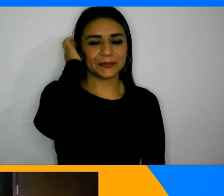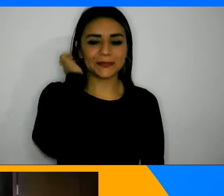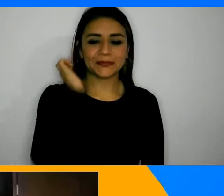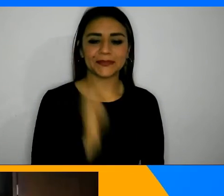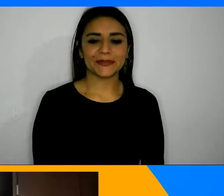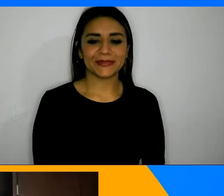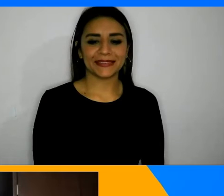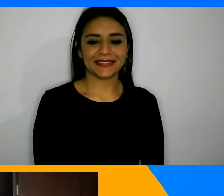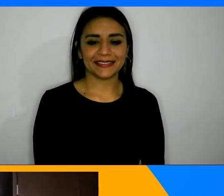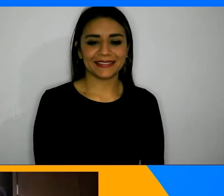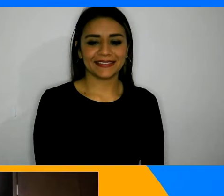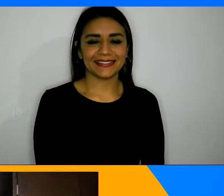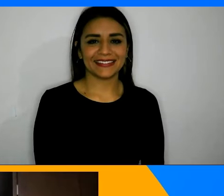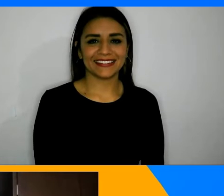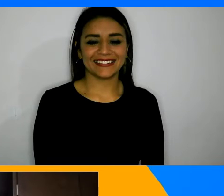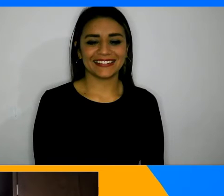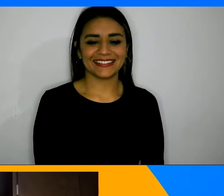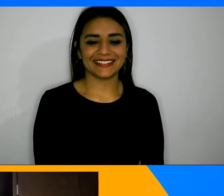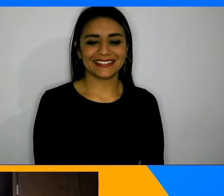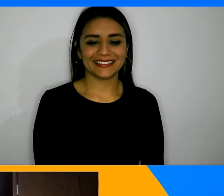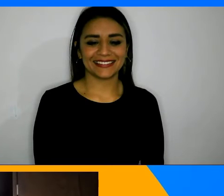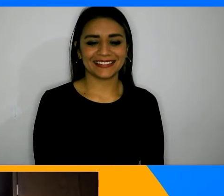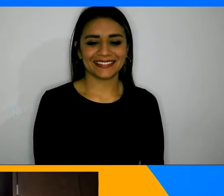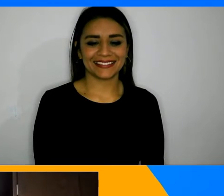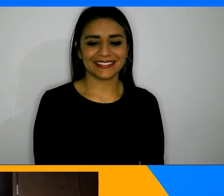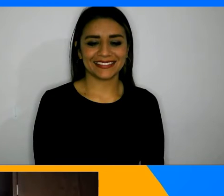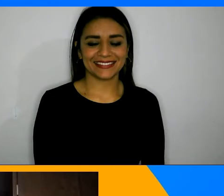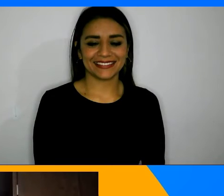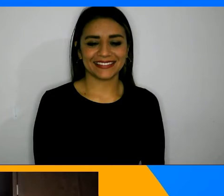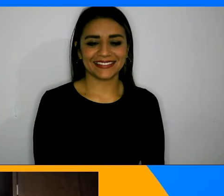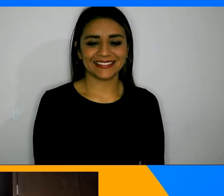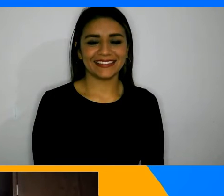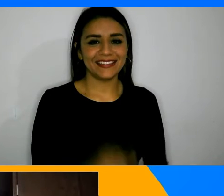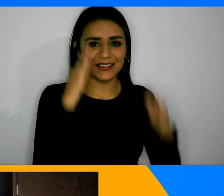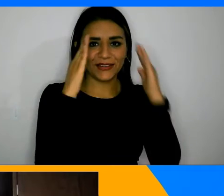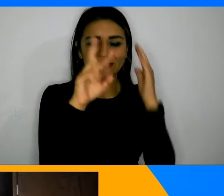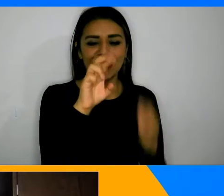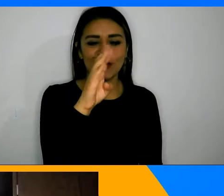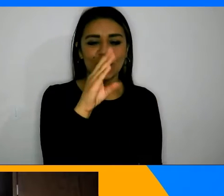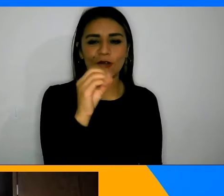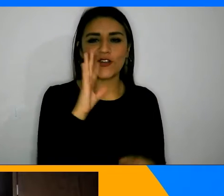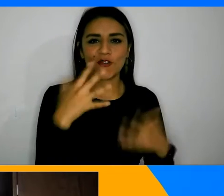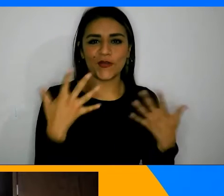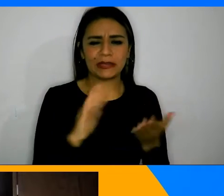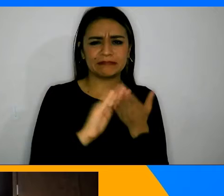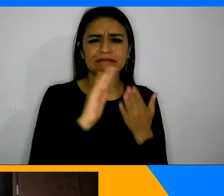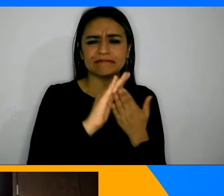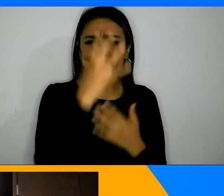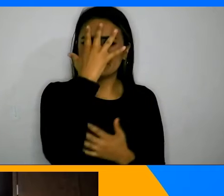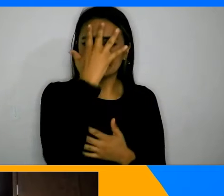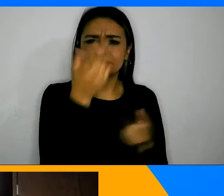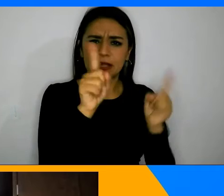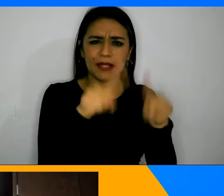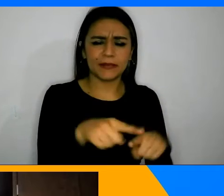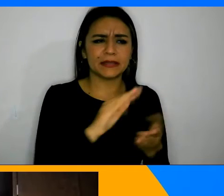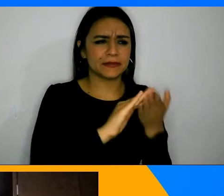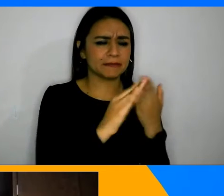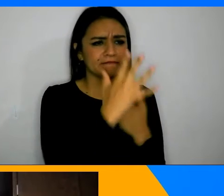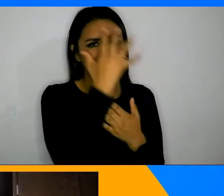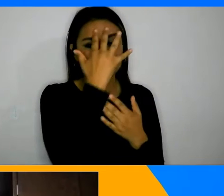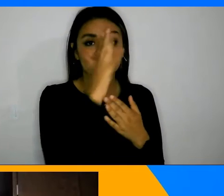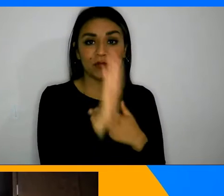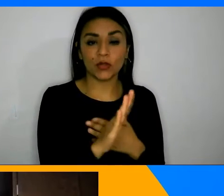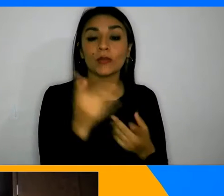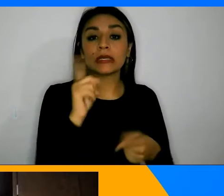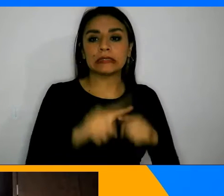¿Me escucha? Hola. Ahí estoy, sí, hola. Hola, Bien. Roberto, ¿cómo estás? Qué pena contigo también, me excuso, pero pues tú sabes que